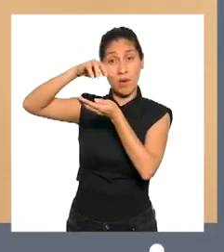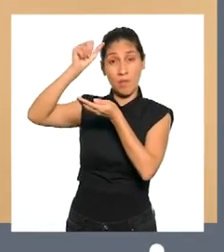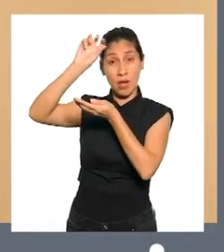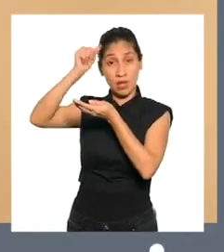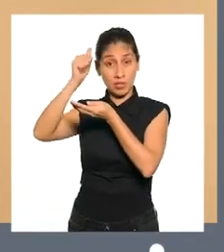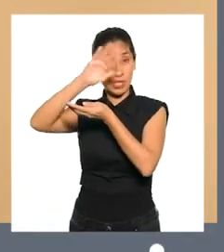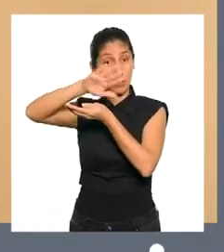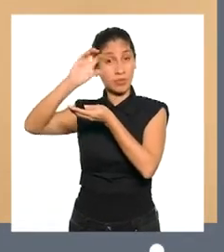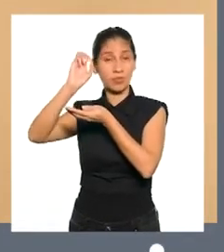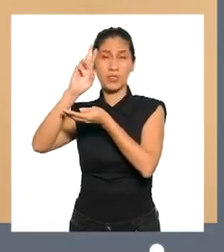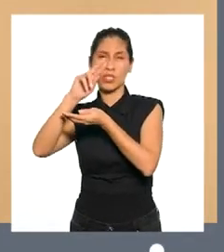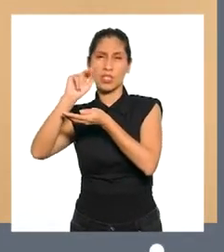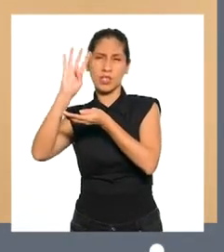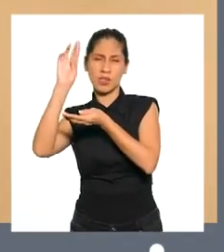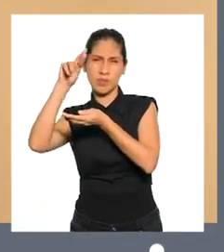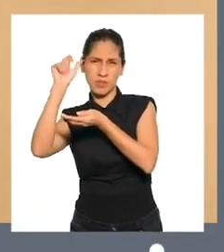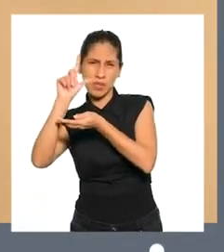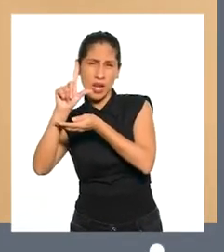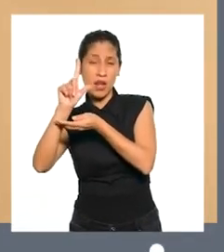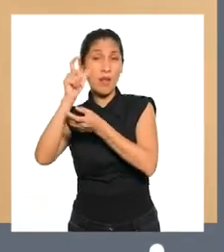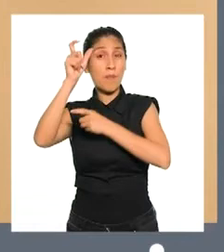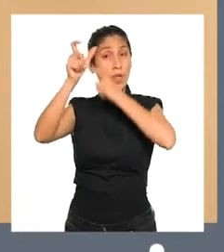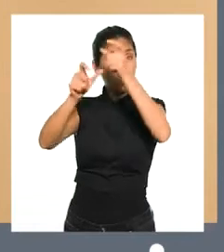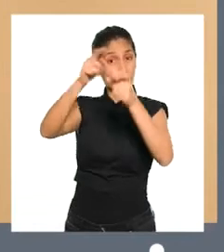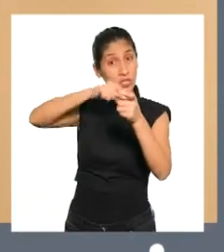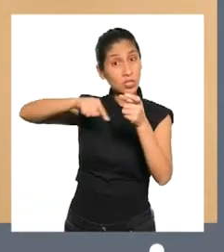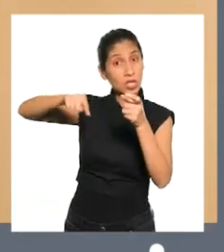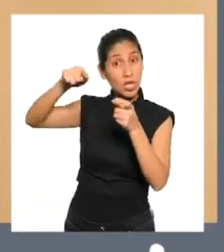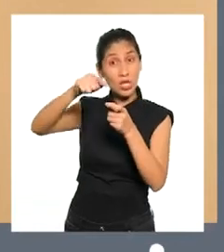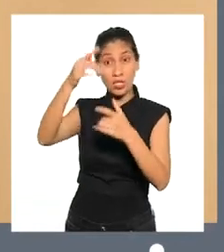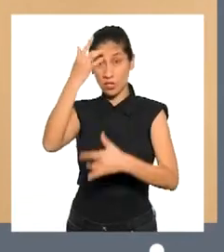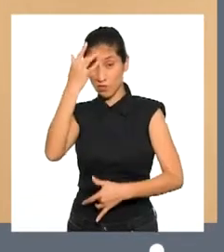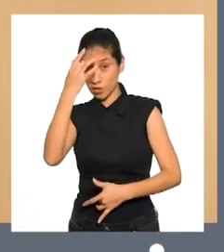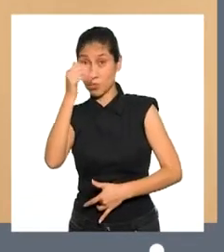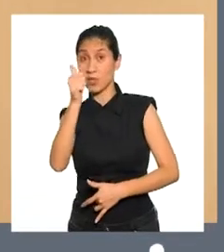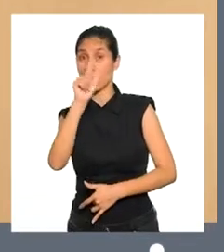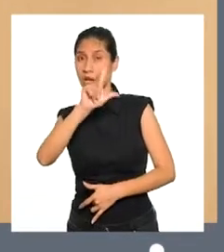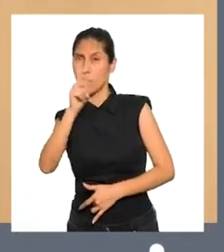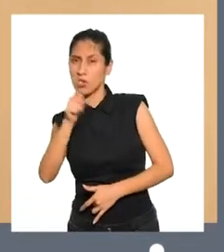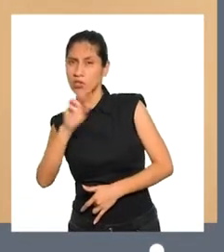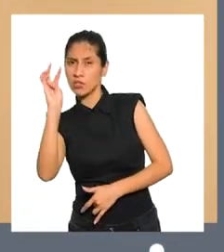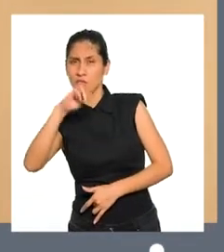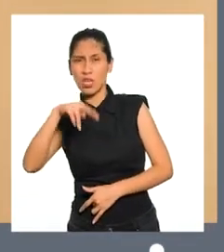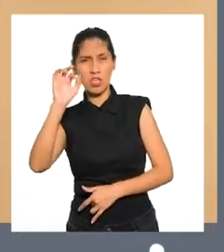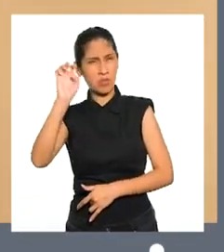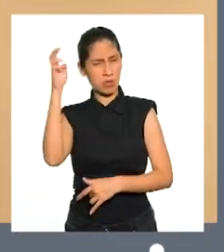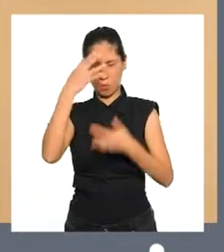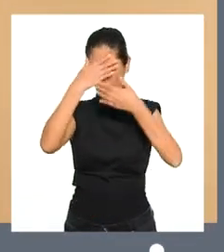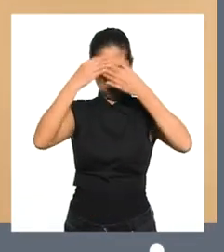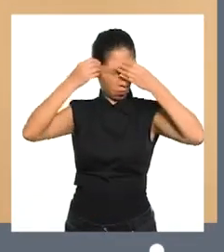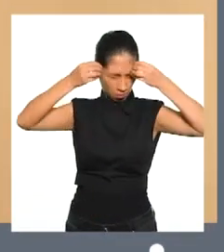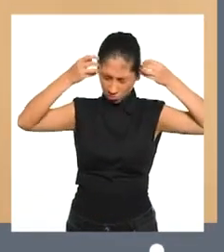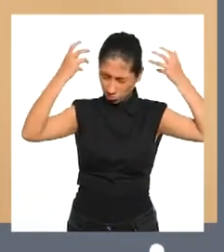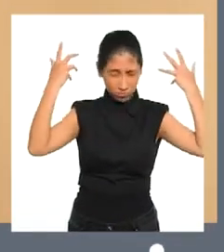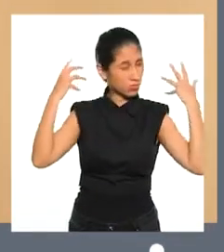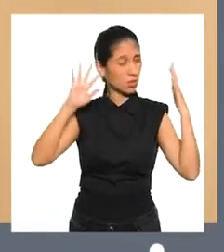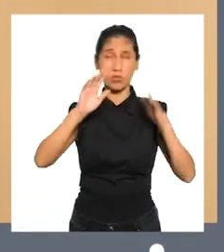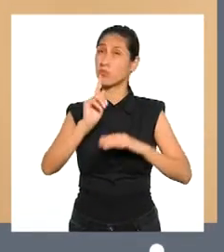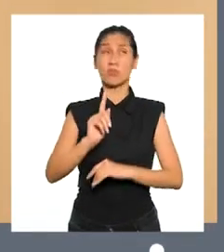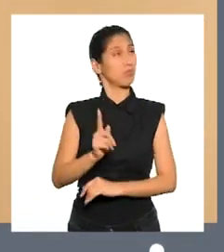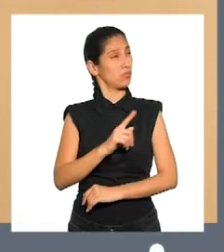Las personas que padecen esta enfermedad tienen pérdida de memoria, desorientación temporal y espacial. Se